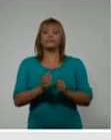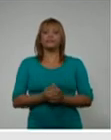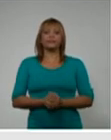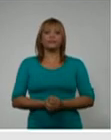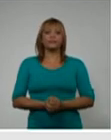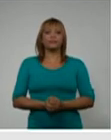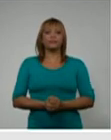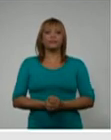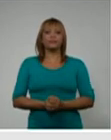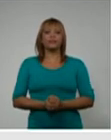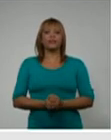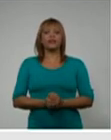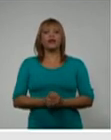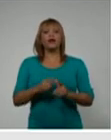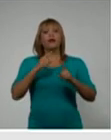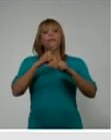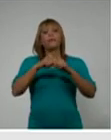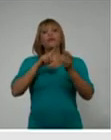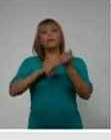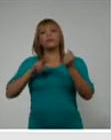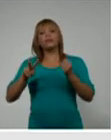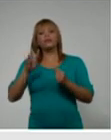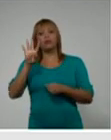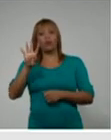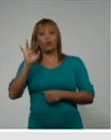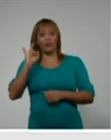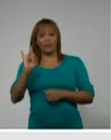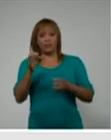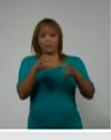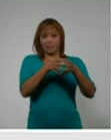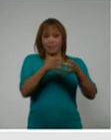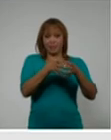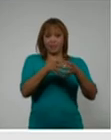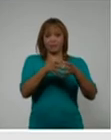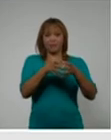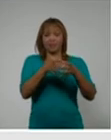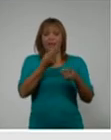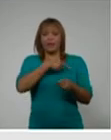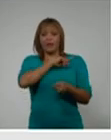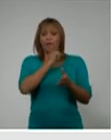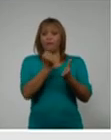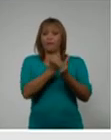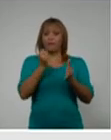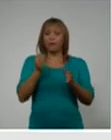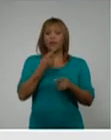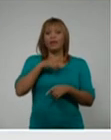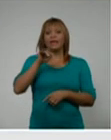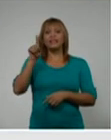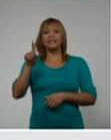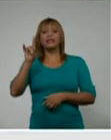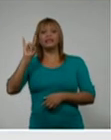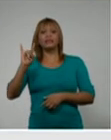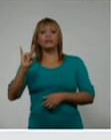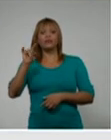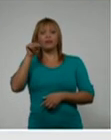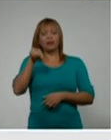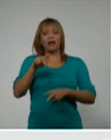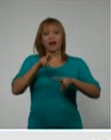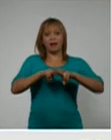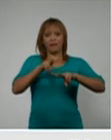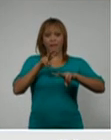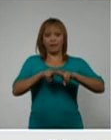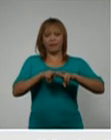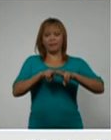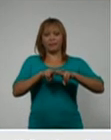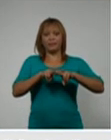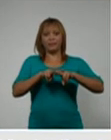Por provincia, los 47 casos diagnosticados ayer, 19 son de La Habana,